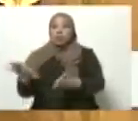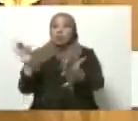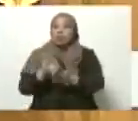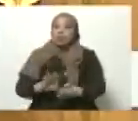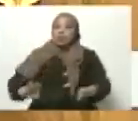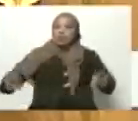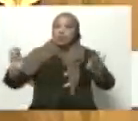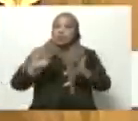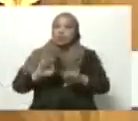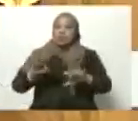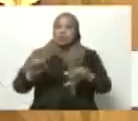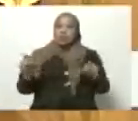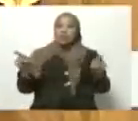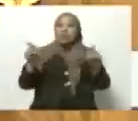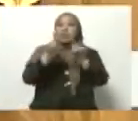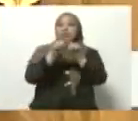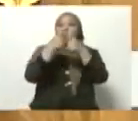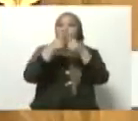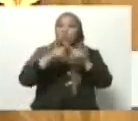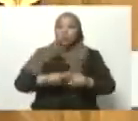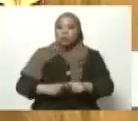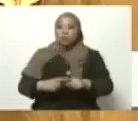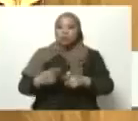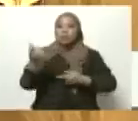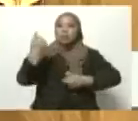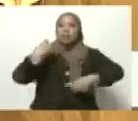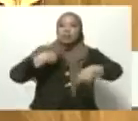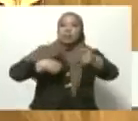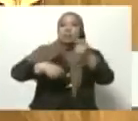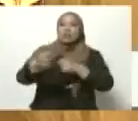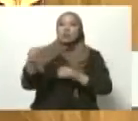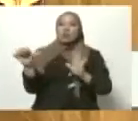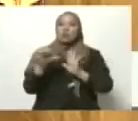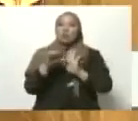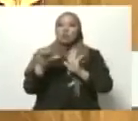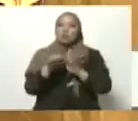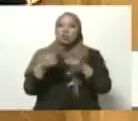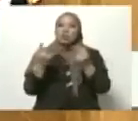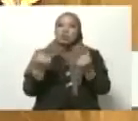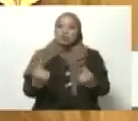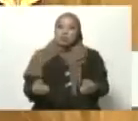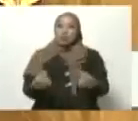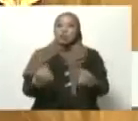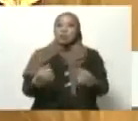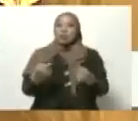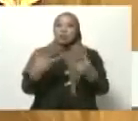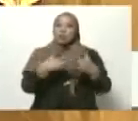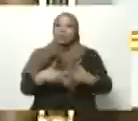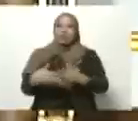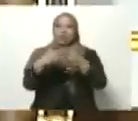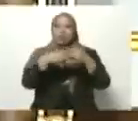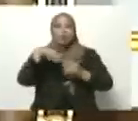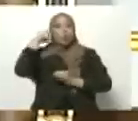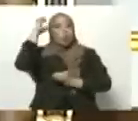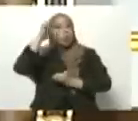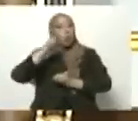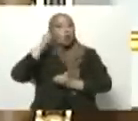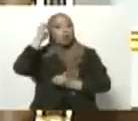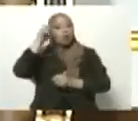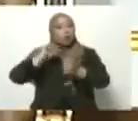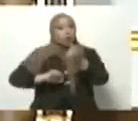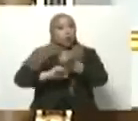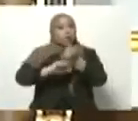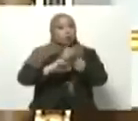Las cuentas no cuadran si ese petróleo no entra al mercado. ¿De dónde van a sacar el petróleo para que lo compre no Estados Unidos, sino Europa y los aliados de Estados